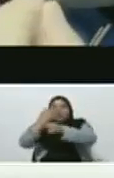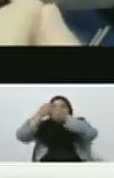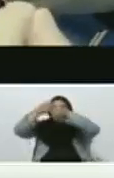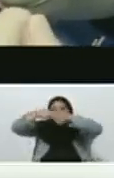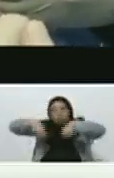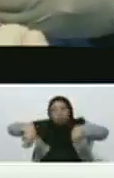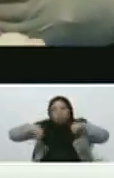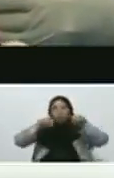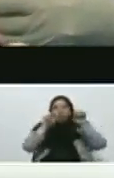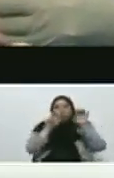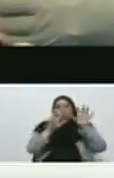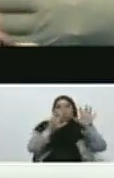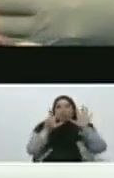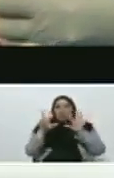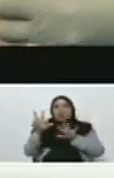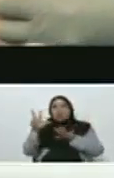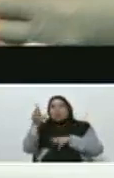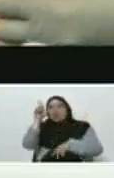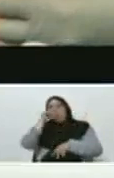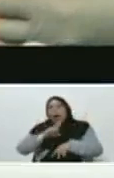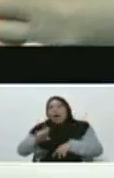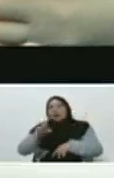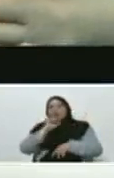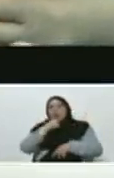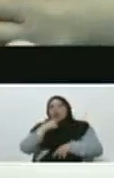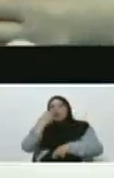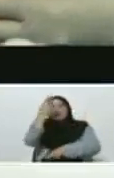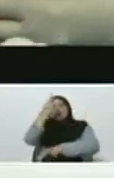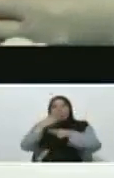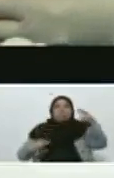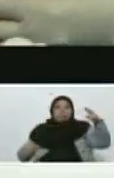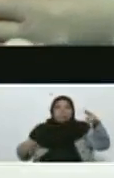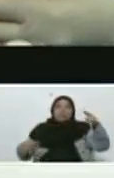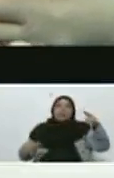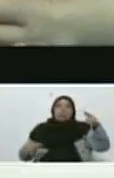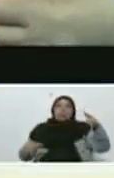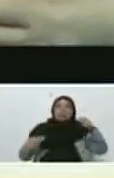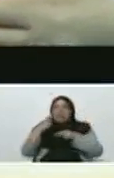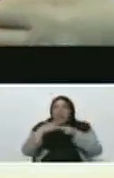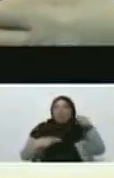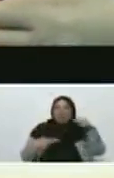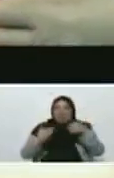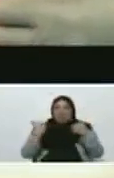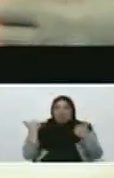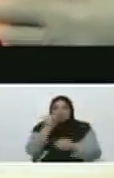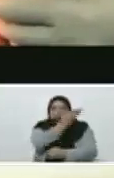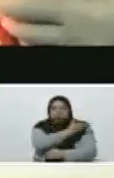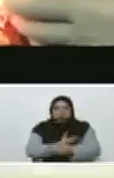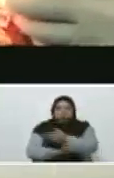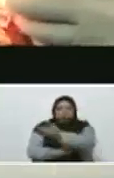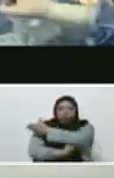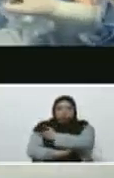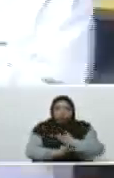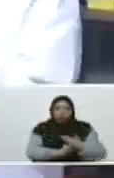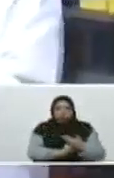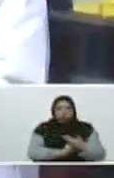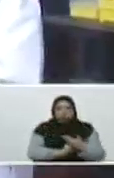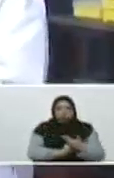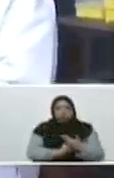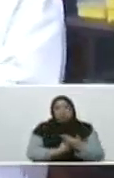83 años que lo iban a amputar. Se obtuvieron sus células y ve el hueso totalmente curado. Oye, eso se da mucho, Cardier.